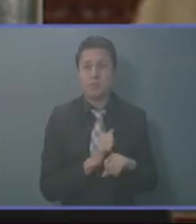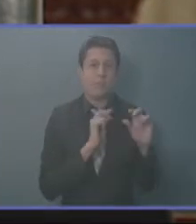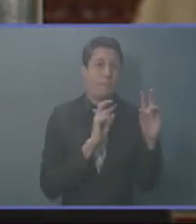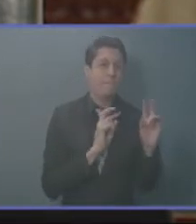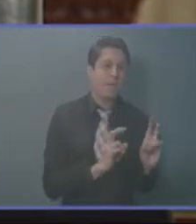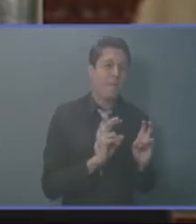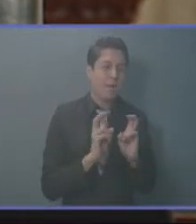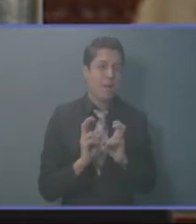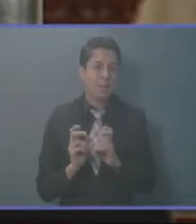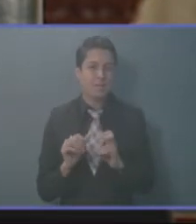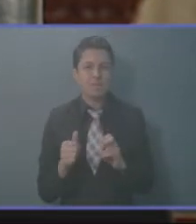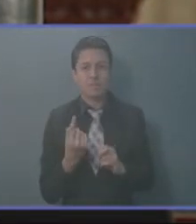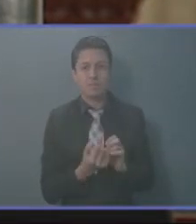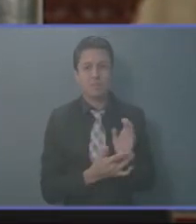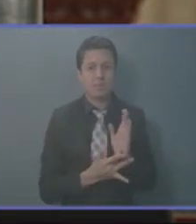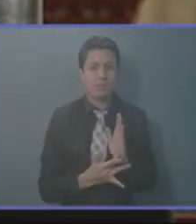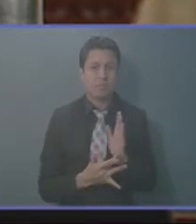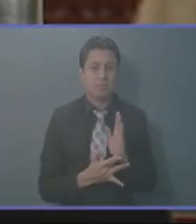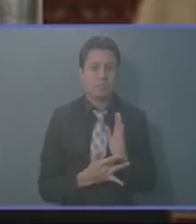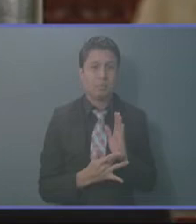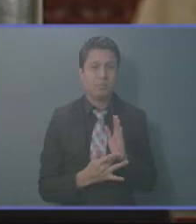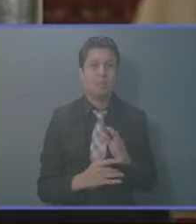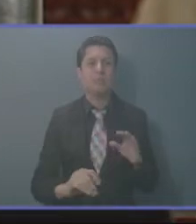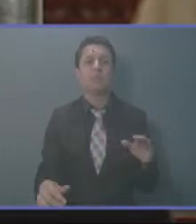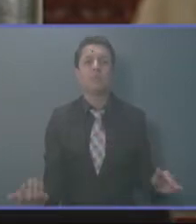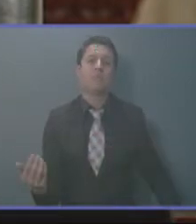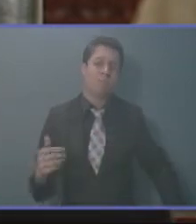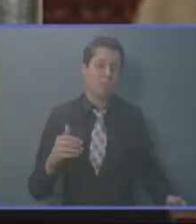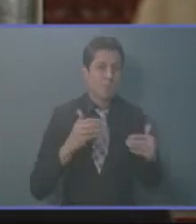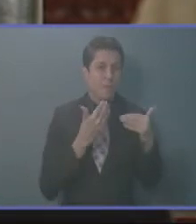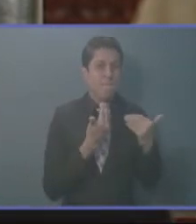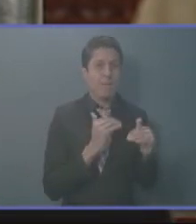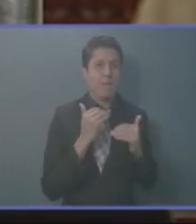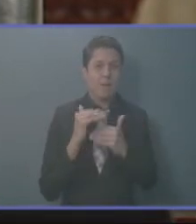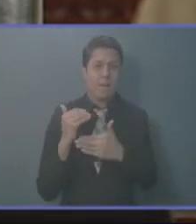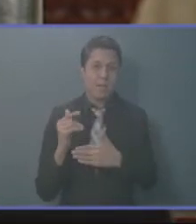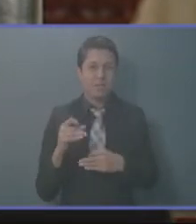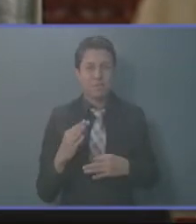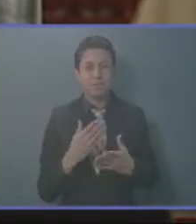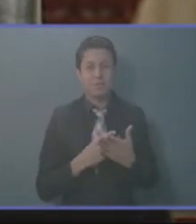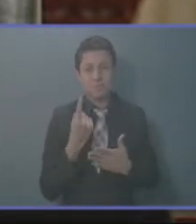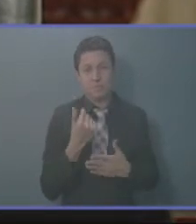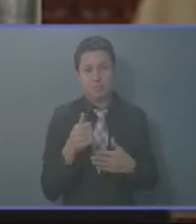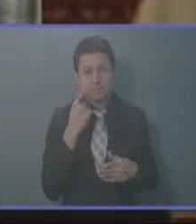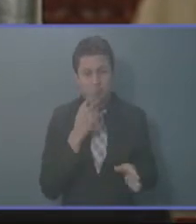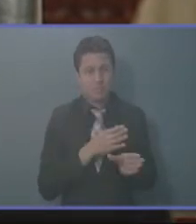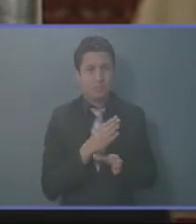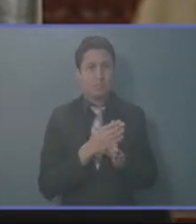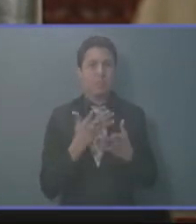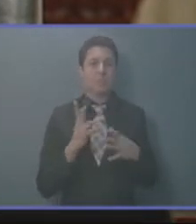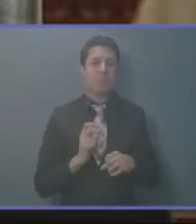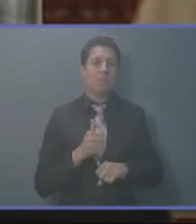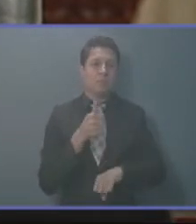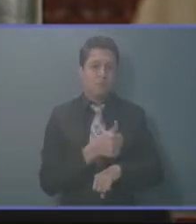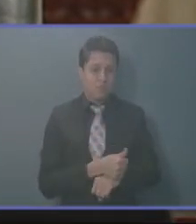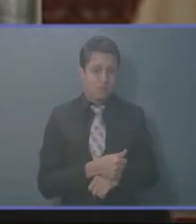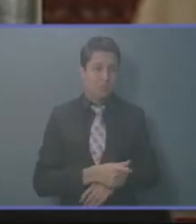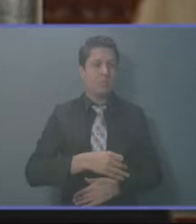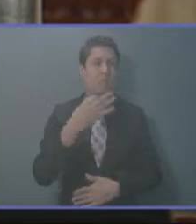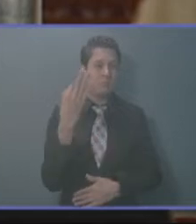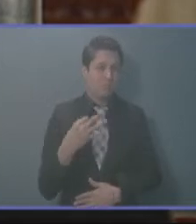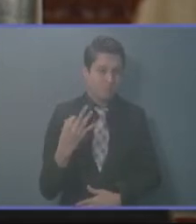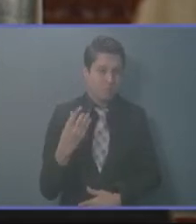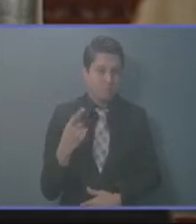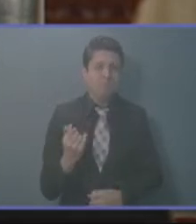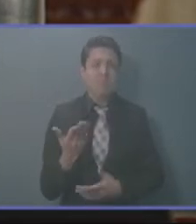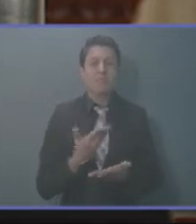y parámetros técnicos, pudiendo limitar la utilización necesaria, idónea o proporcional de los recursos conforme a las necesidades que